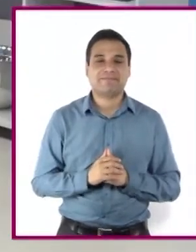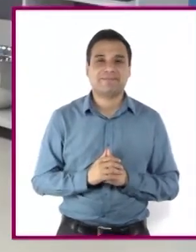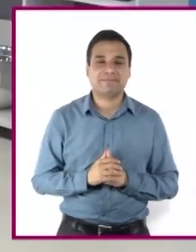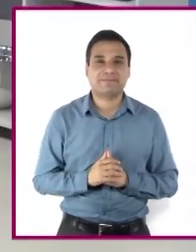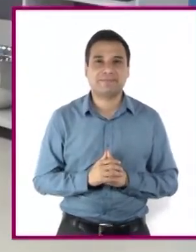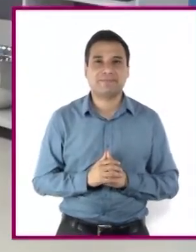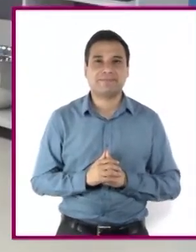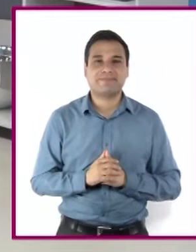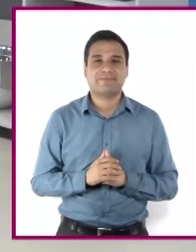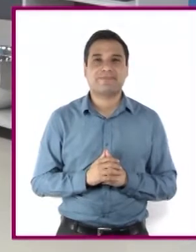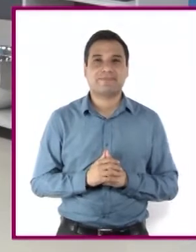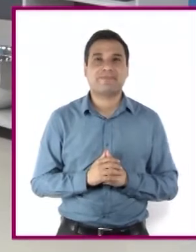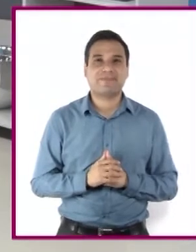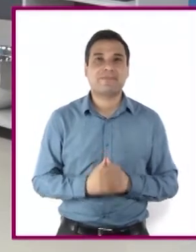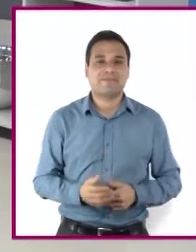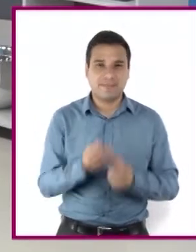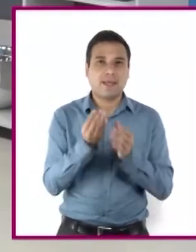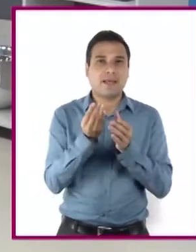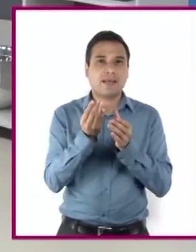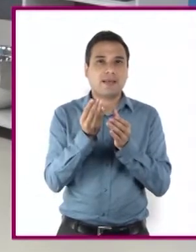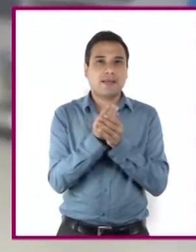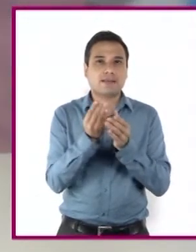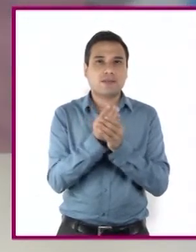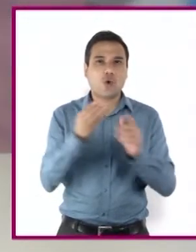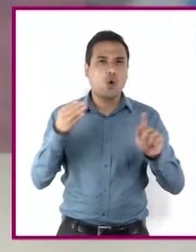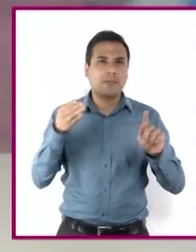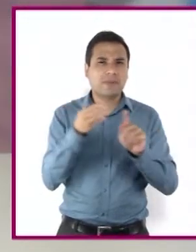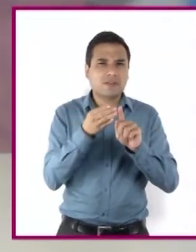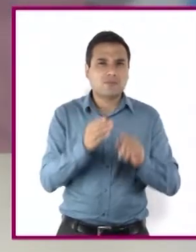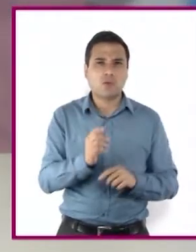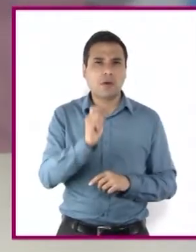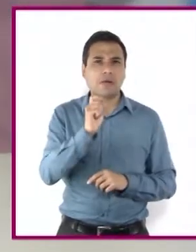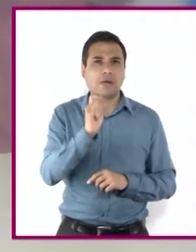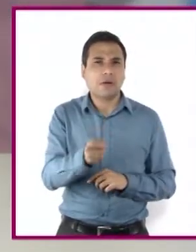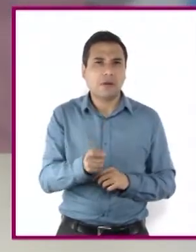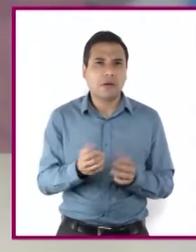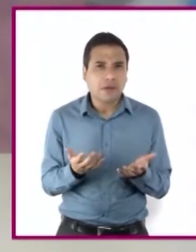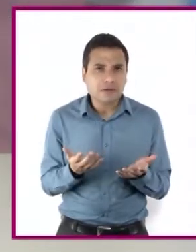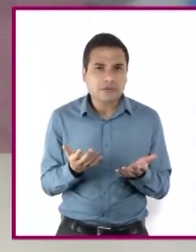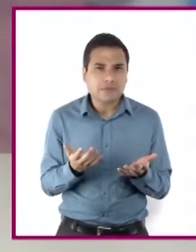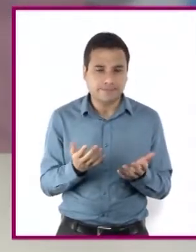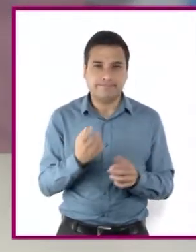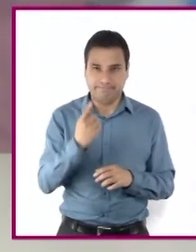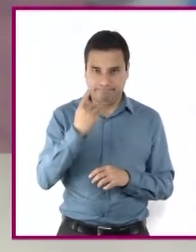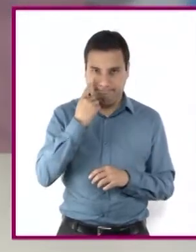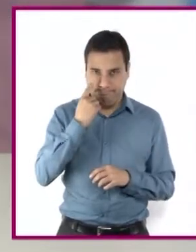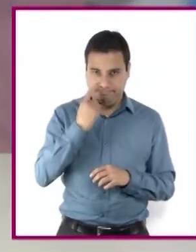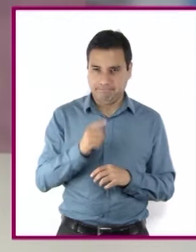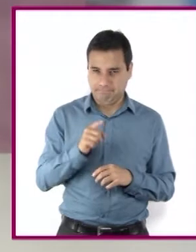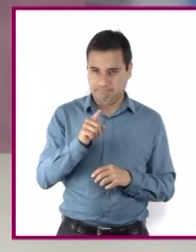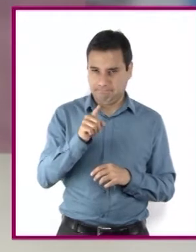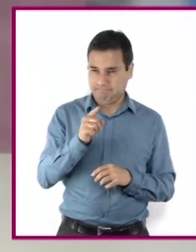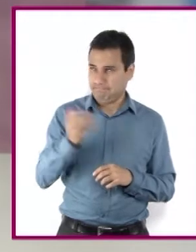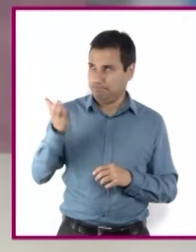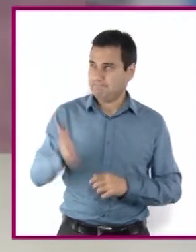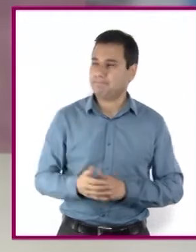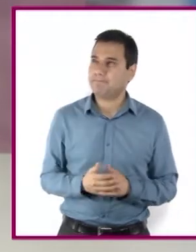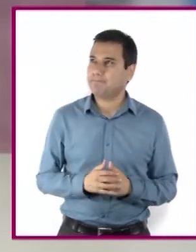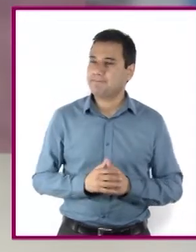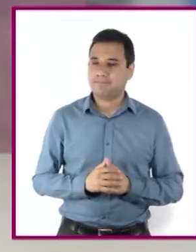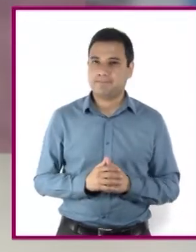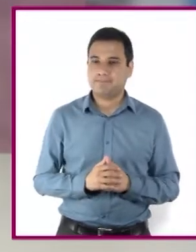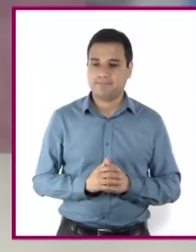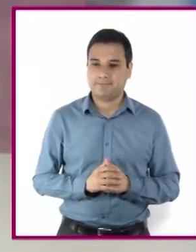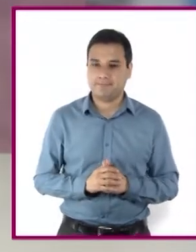manera, el propósito de la sesión será el de reconocer en los mitos prehispánicos la cosmovisión,